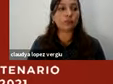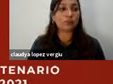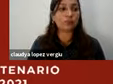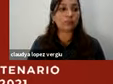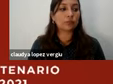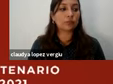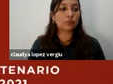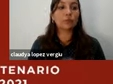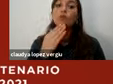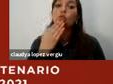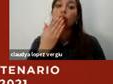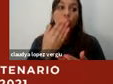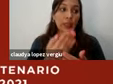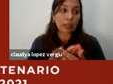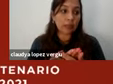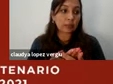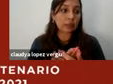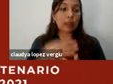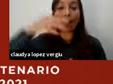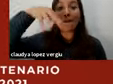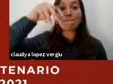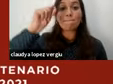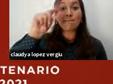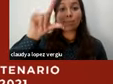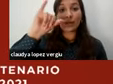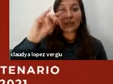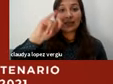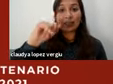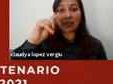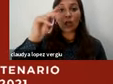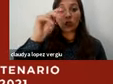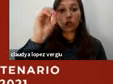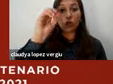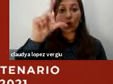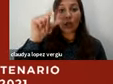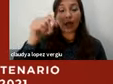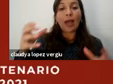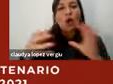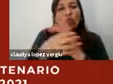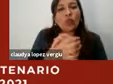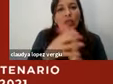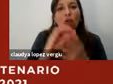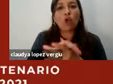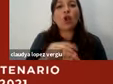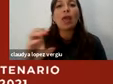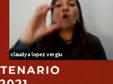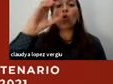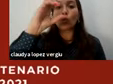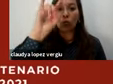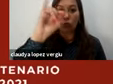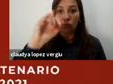Martín. También agradecemos a Melissa Tola, quien es la coordinadora de turismo sostenible en Ahuamaki, en el distrito